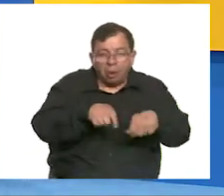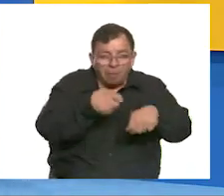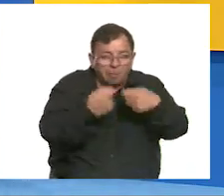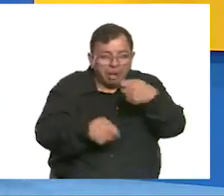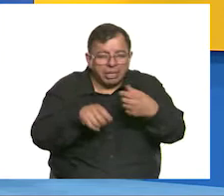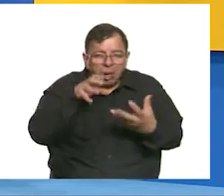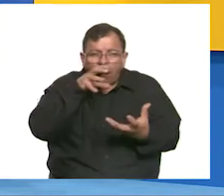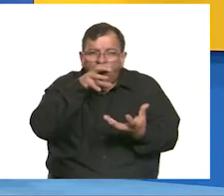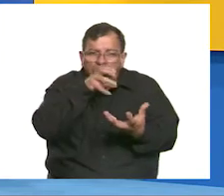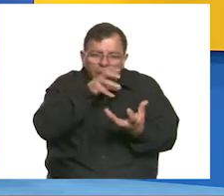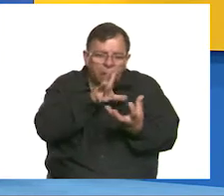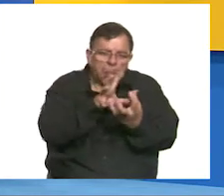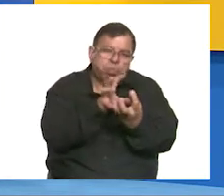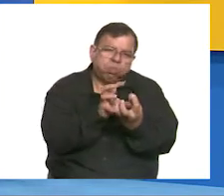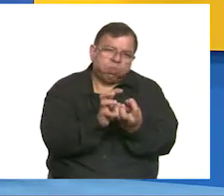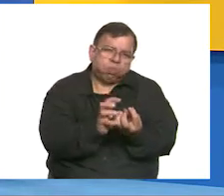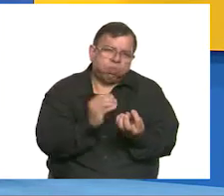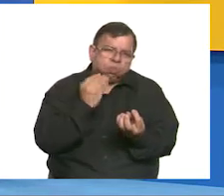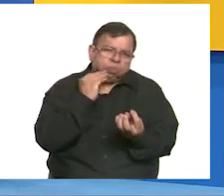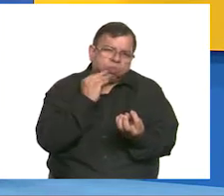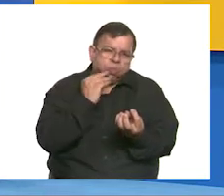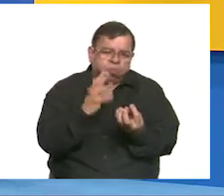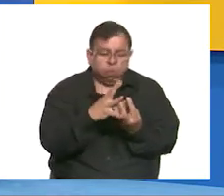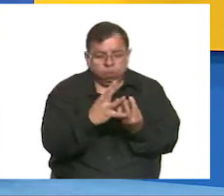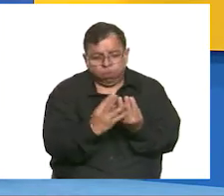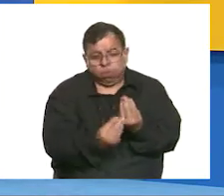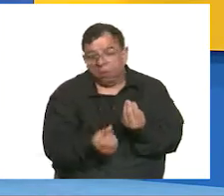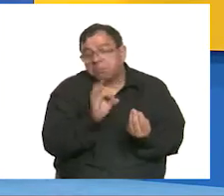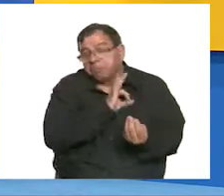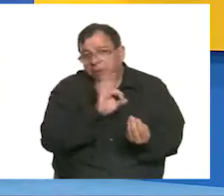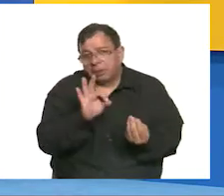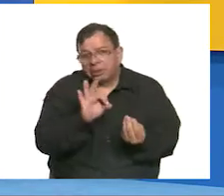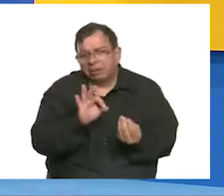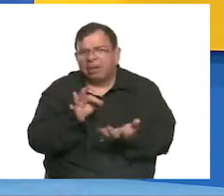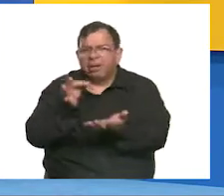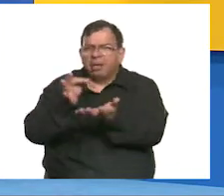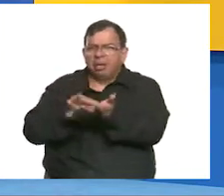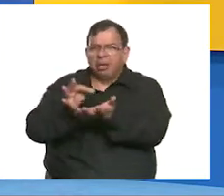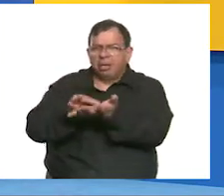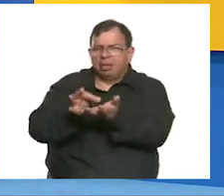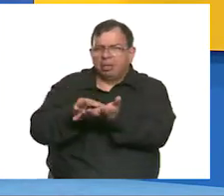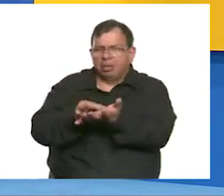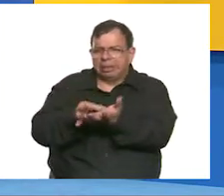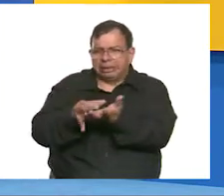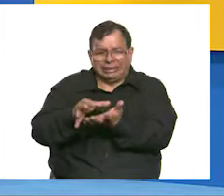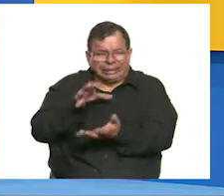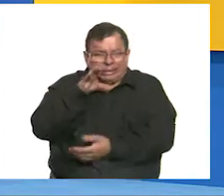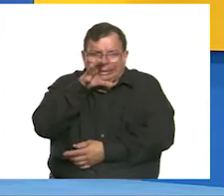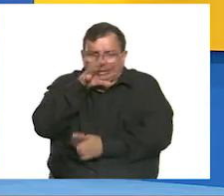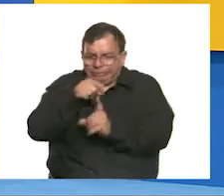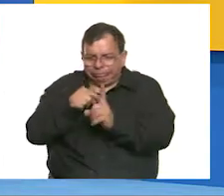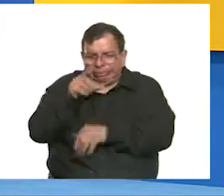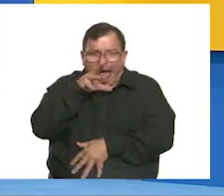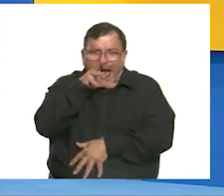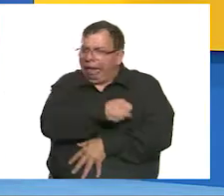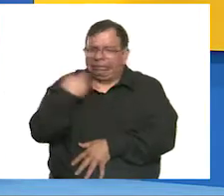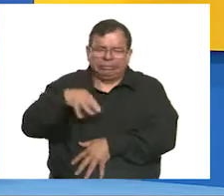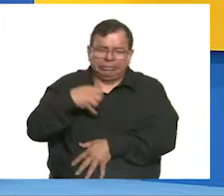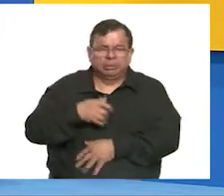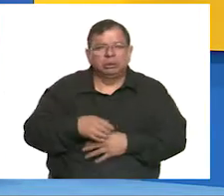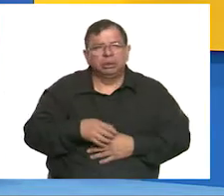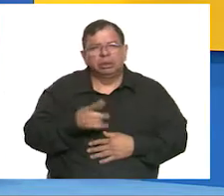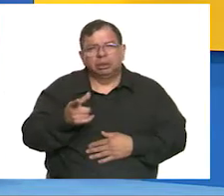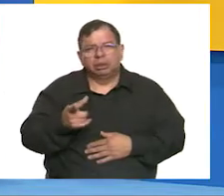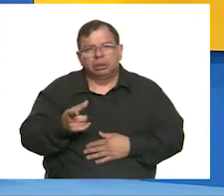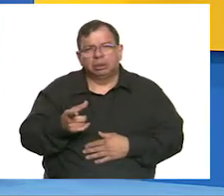plástico, pues se va a deformar o incluso hasta se puede derretir. La de metal se va a calentar muchísimo. Y bueno,